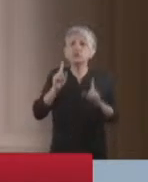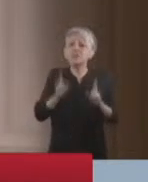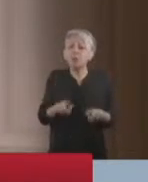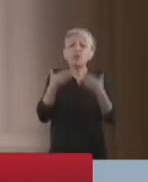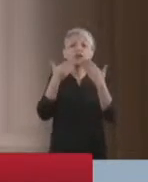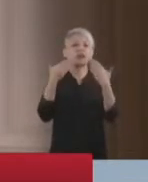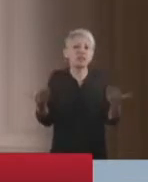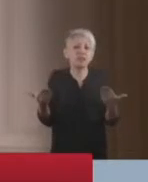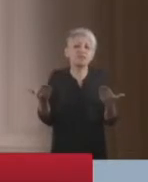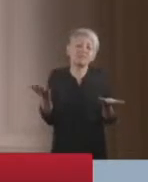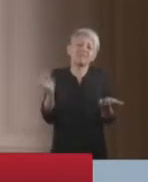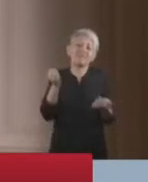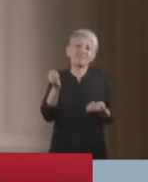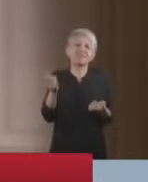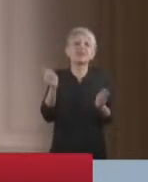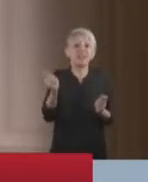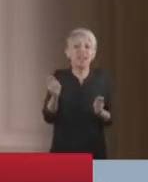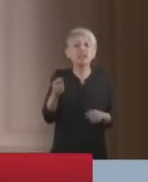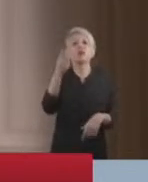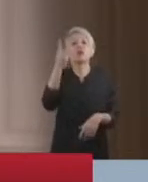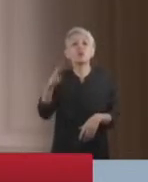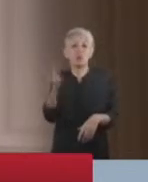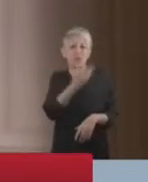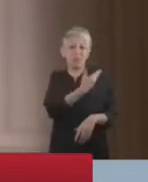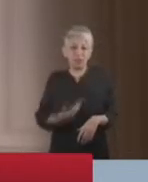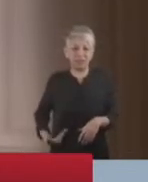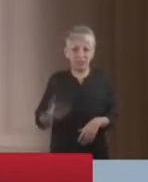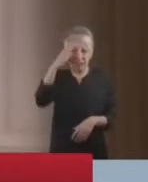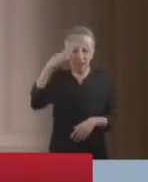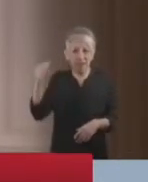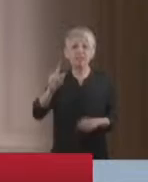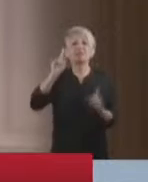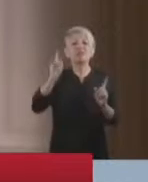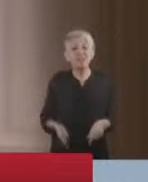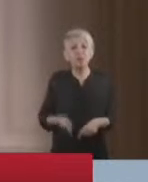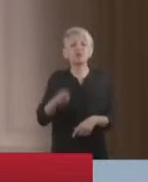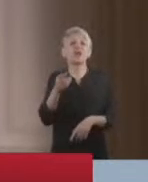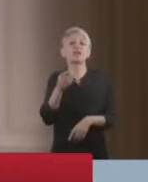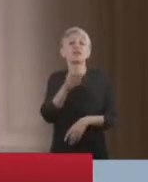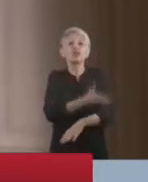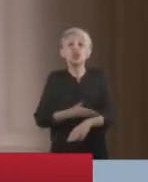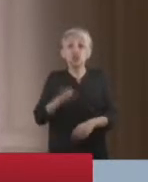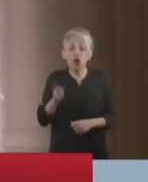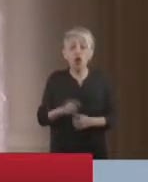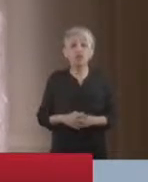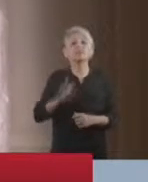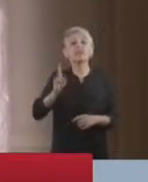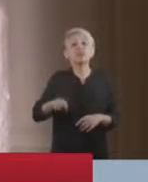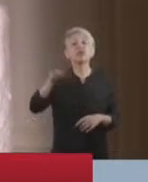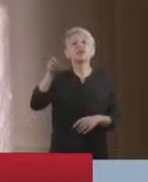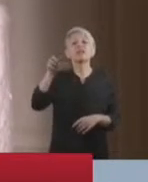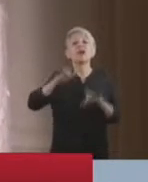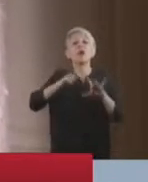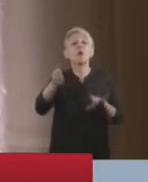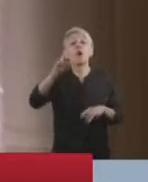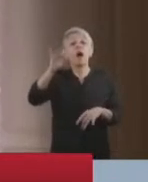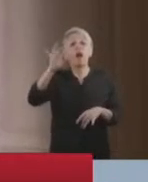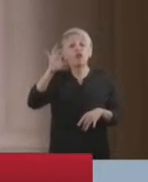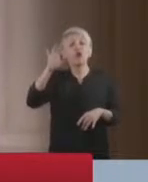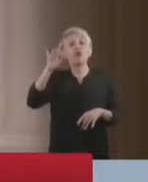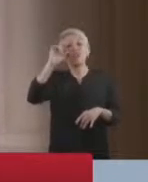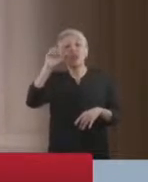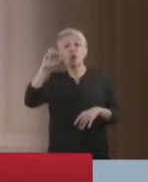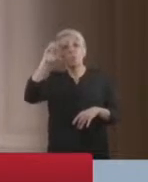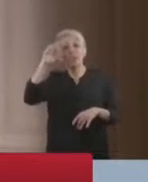una obra, licitarla, lleva varios meses, con lo cual vamos a estar descalzados para cumplir con el objetivo de esa obra. Y ni hablar del